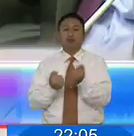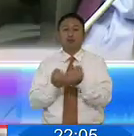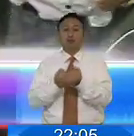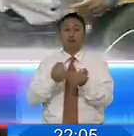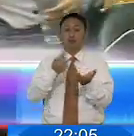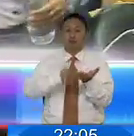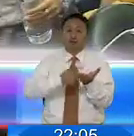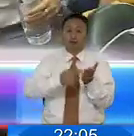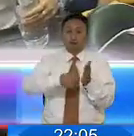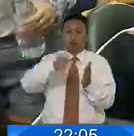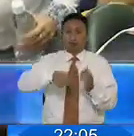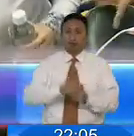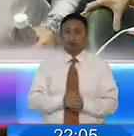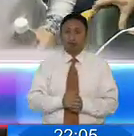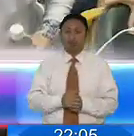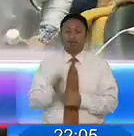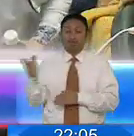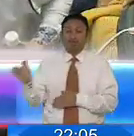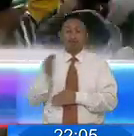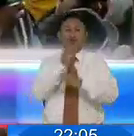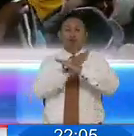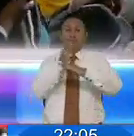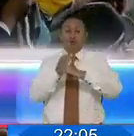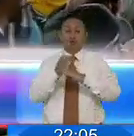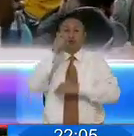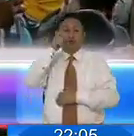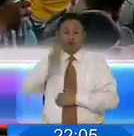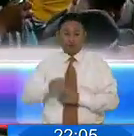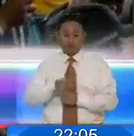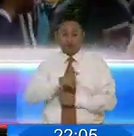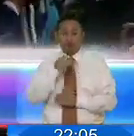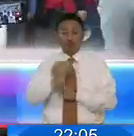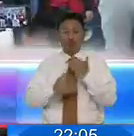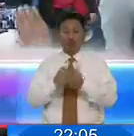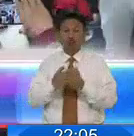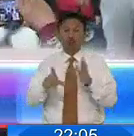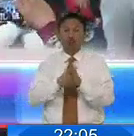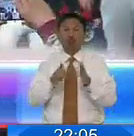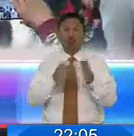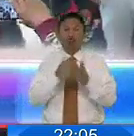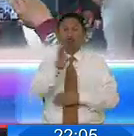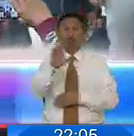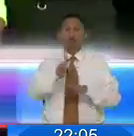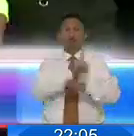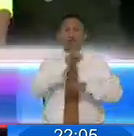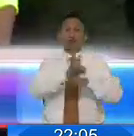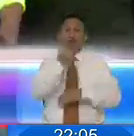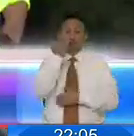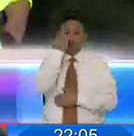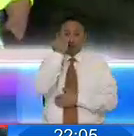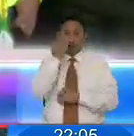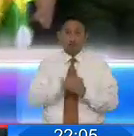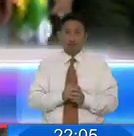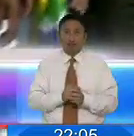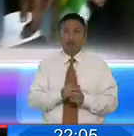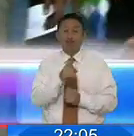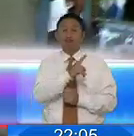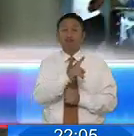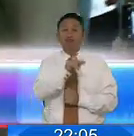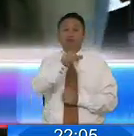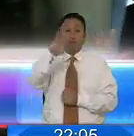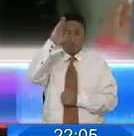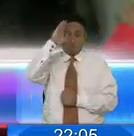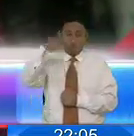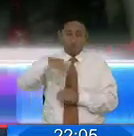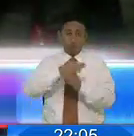fue el turno de la fiscal diana salazar quien habló de procesos legales contra los dirigentes indígenas entre ellos secuestro a varios